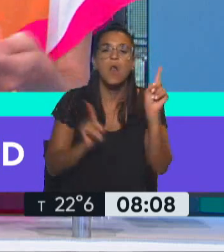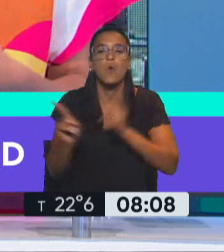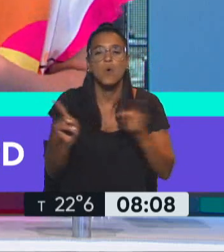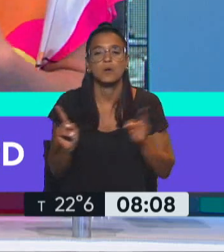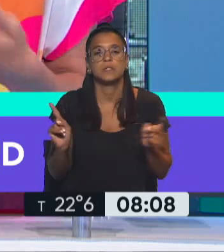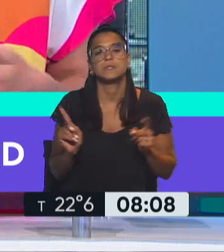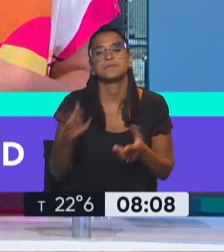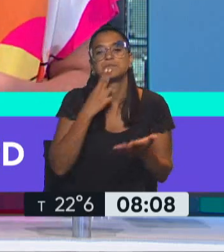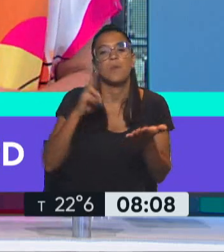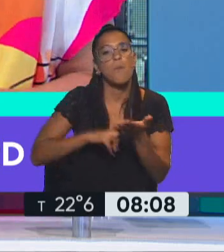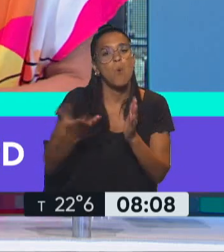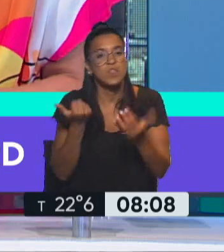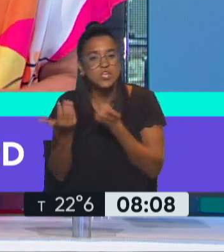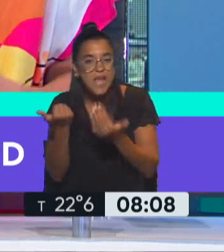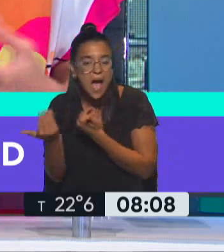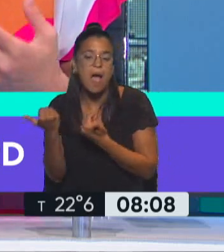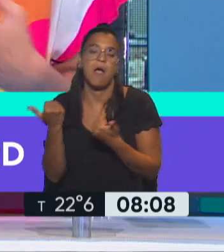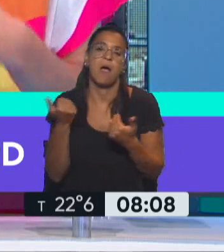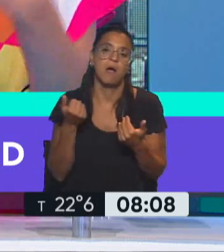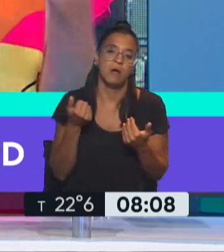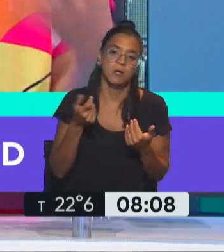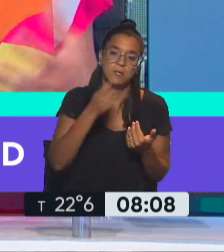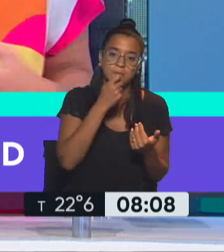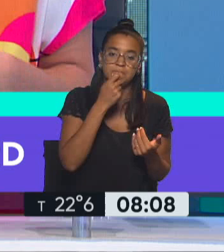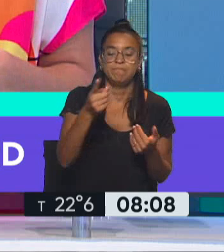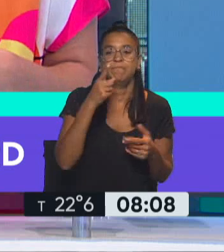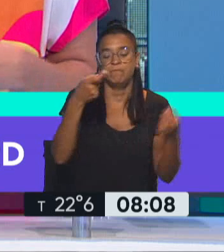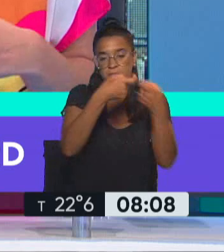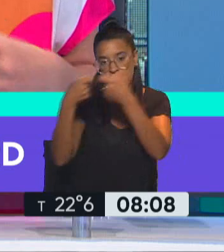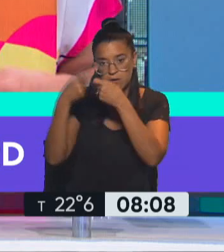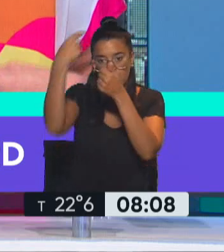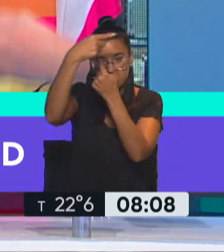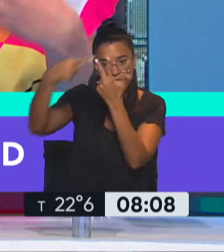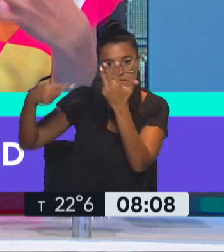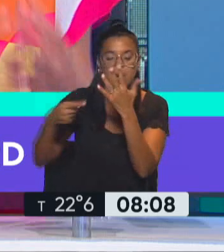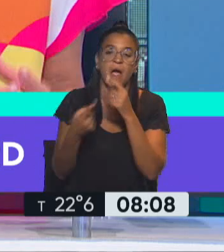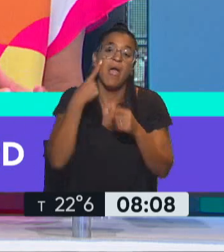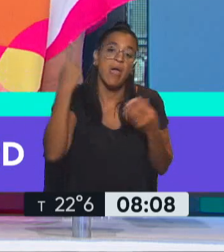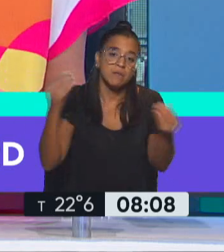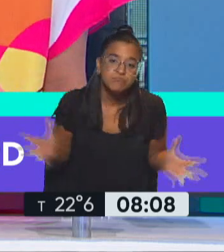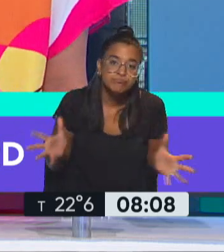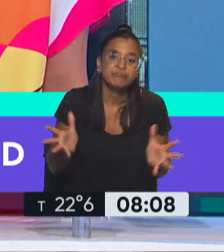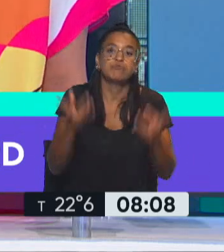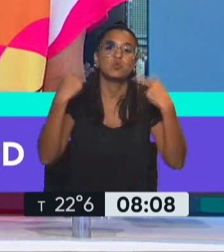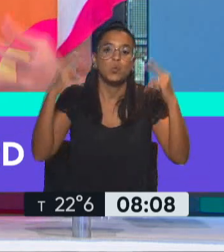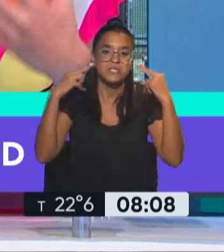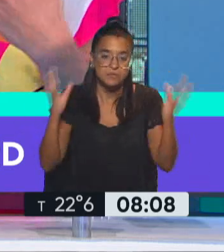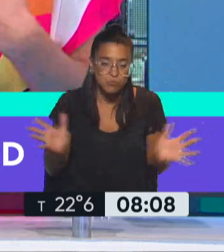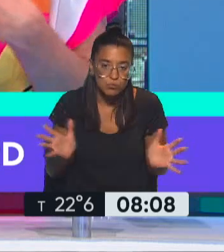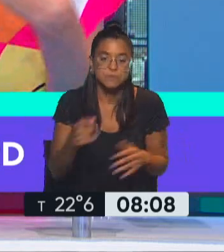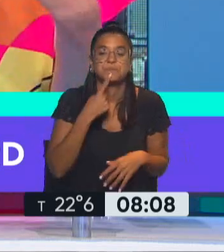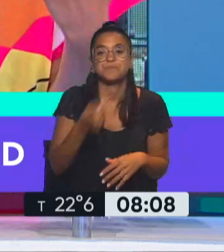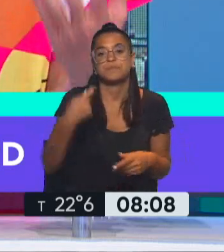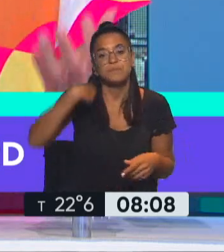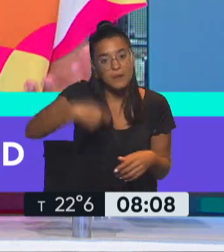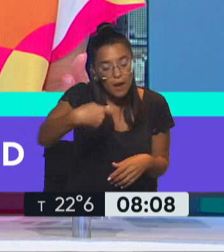exenciones impositivas para para distintos agentes bueno la idea es incentivar más el turismo mediante estos